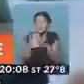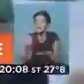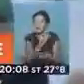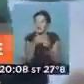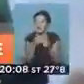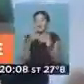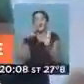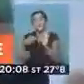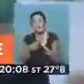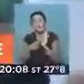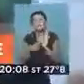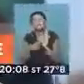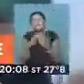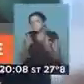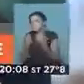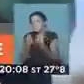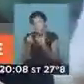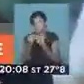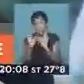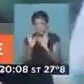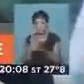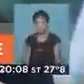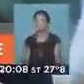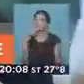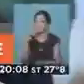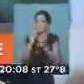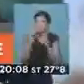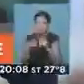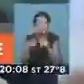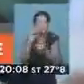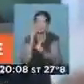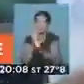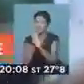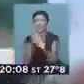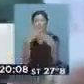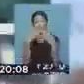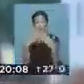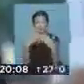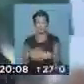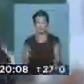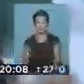pero sí sé que es la que necesitamos. Trabajemos por eso. Nada más, gracias.